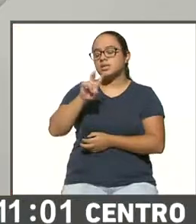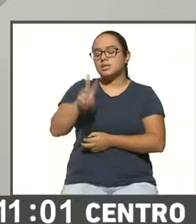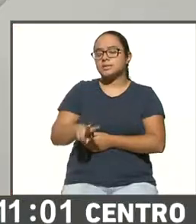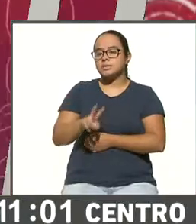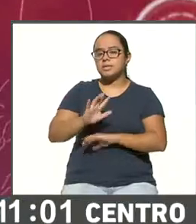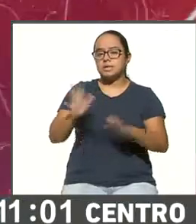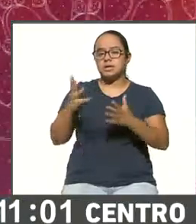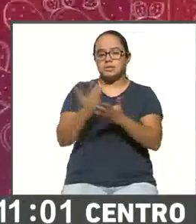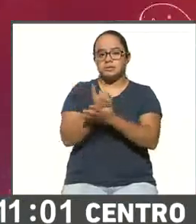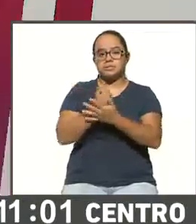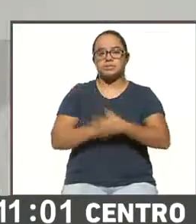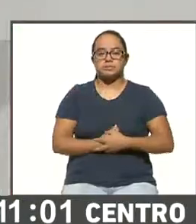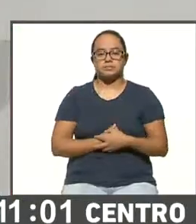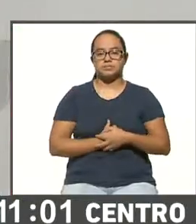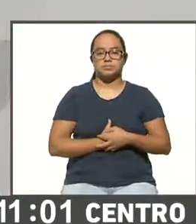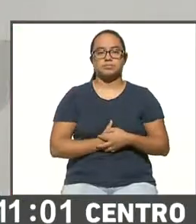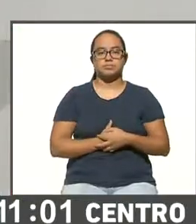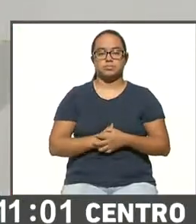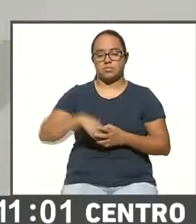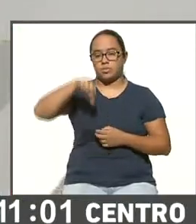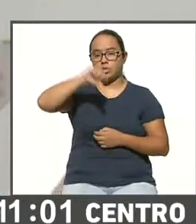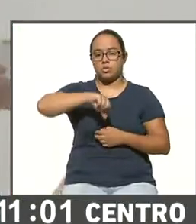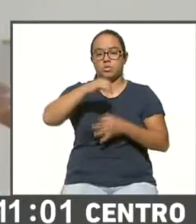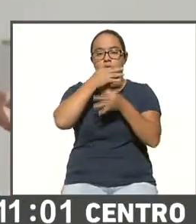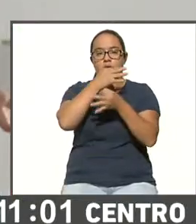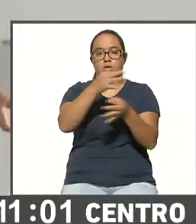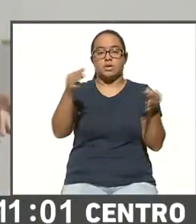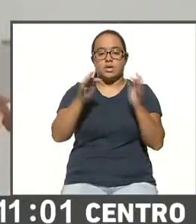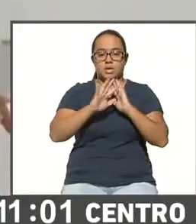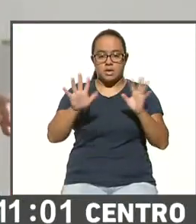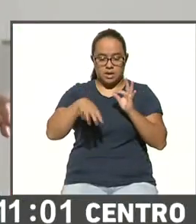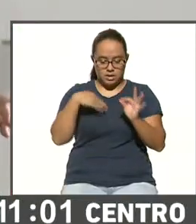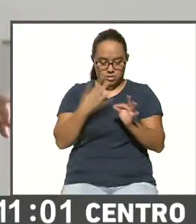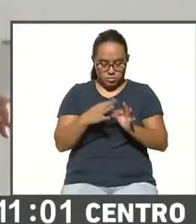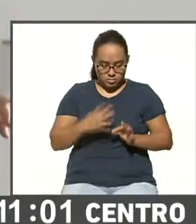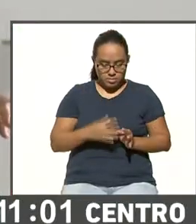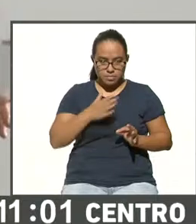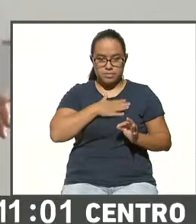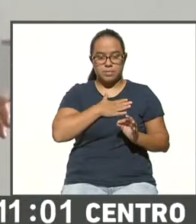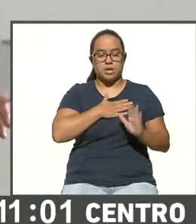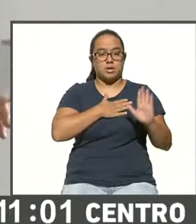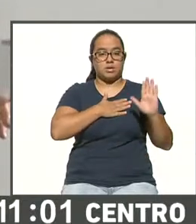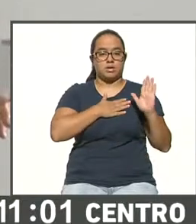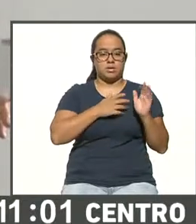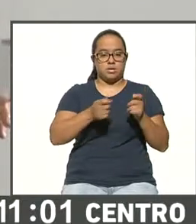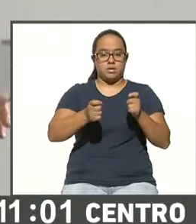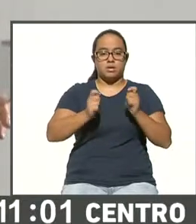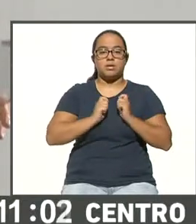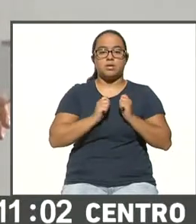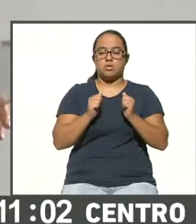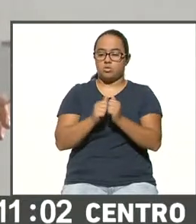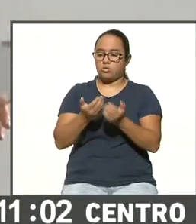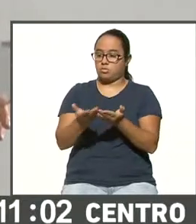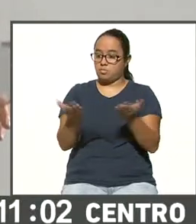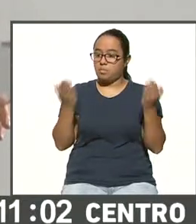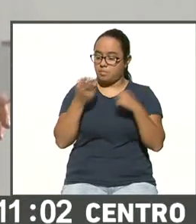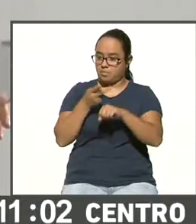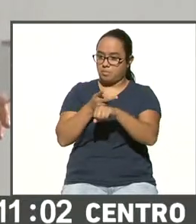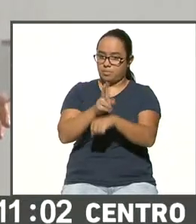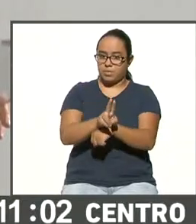El día de hoy anuncio que cumpliendo mis compromisos asumidos con todos los peruanos,